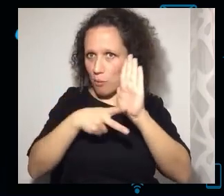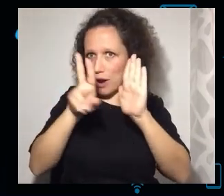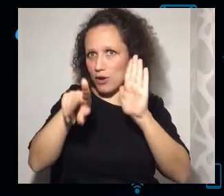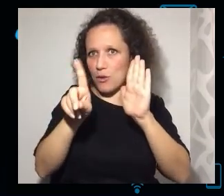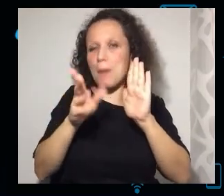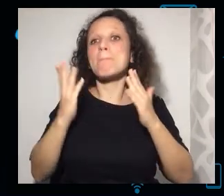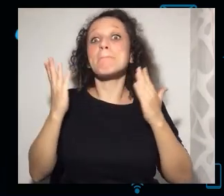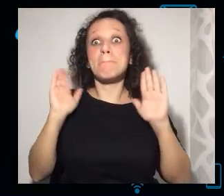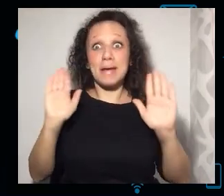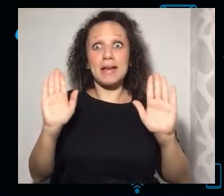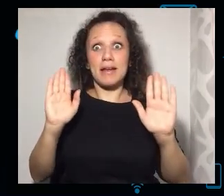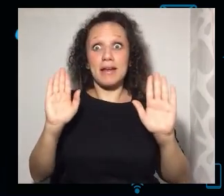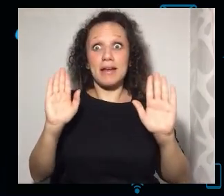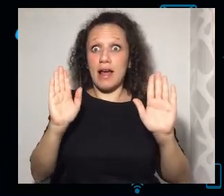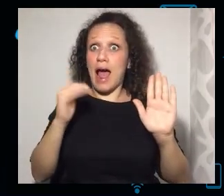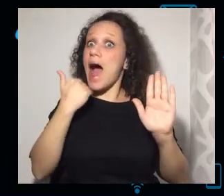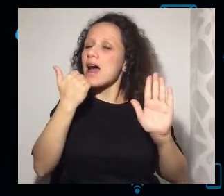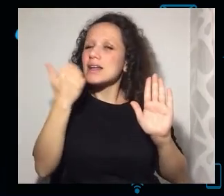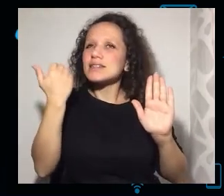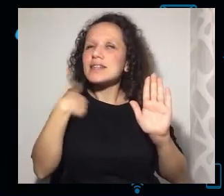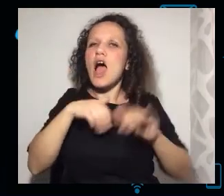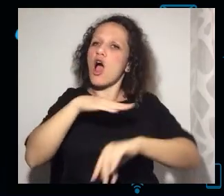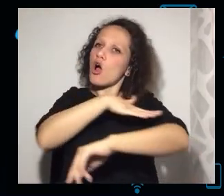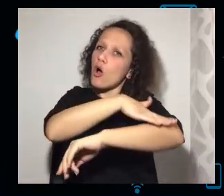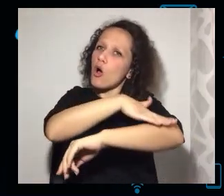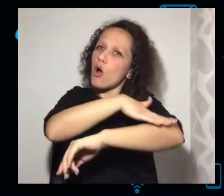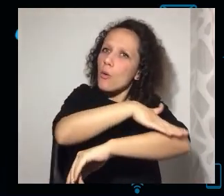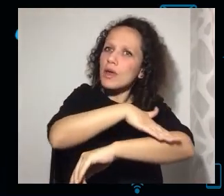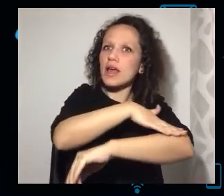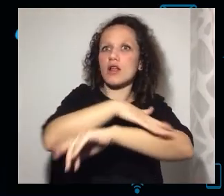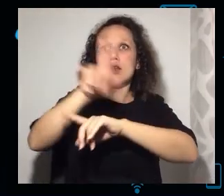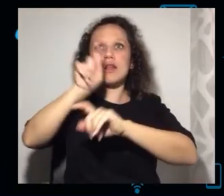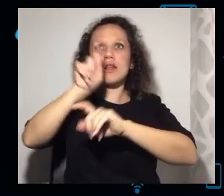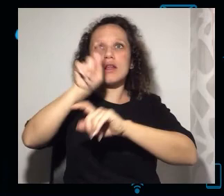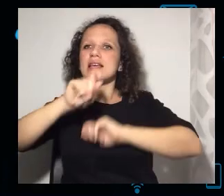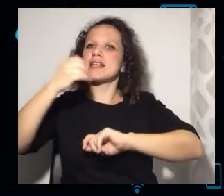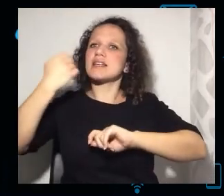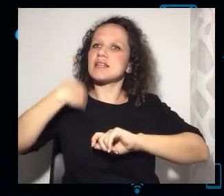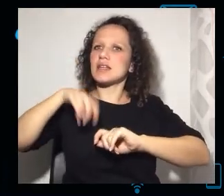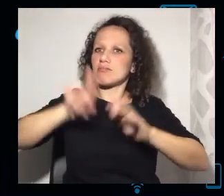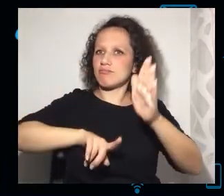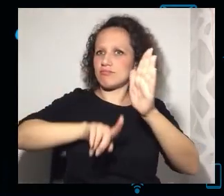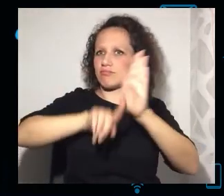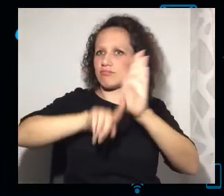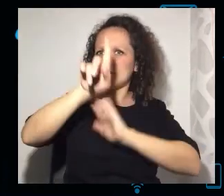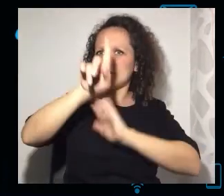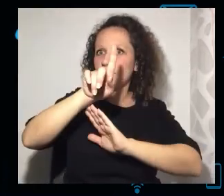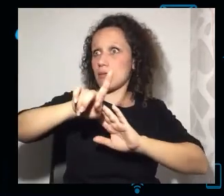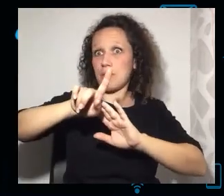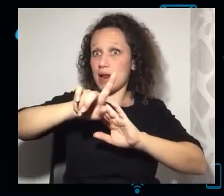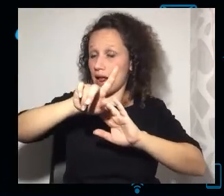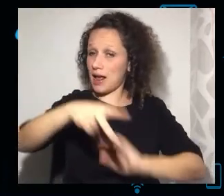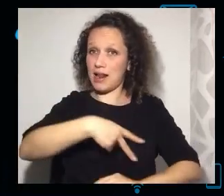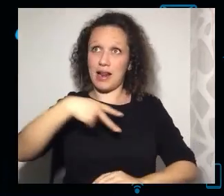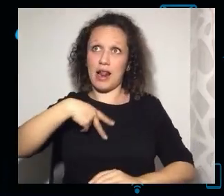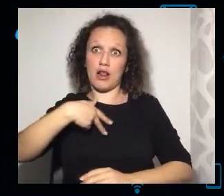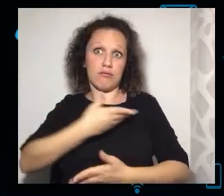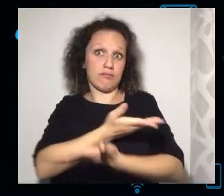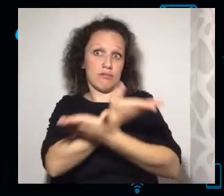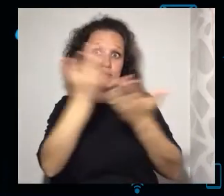que está desarrollado y que los gobiernos y la sociedad están desarrollando a nivel global para todos los ciudadanos y